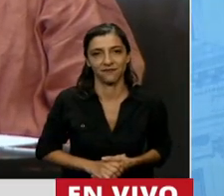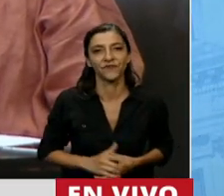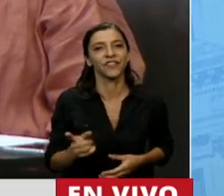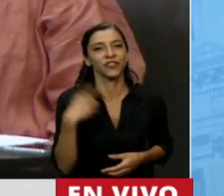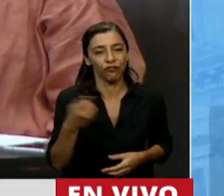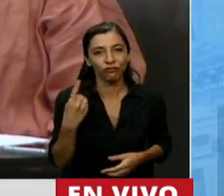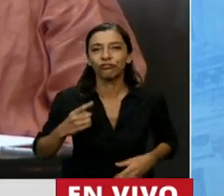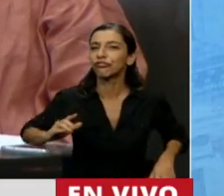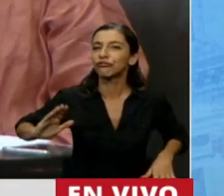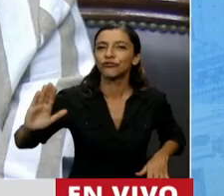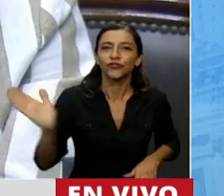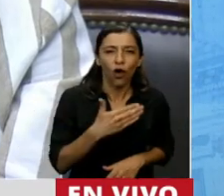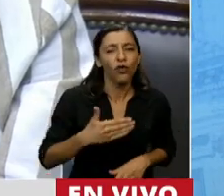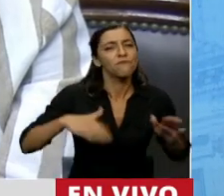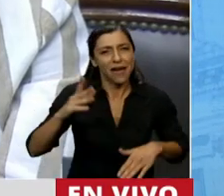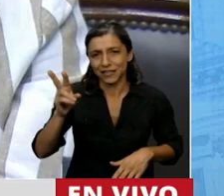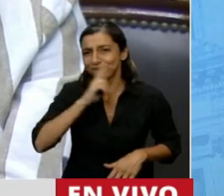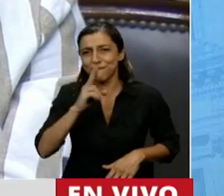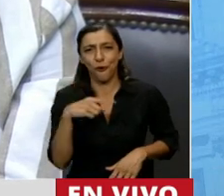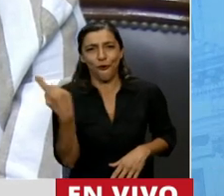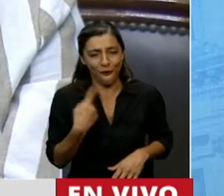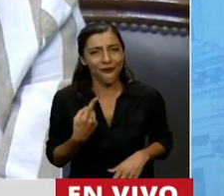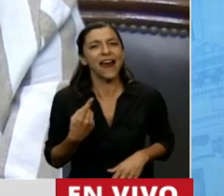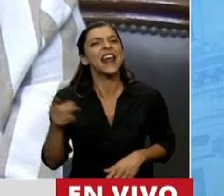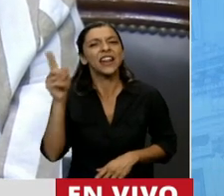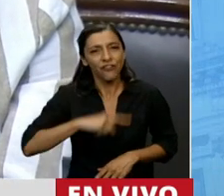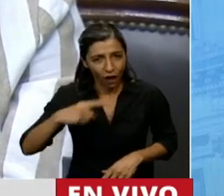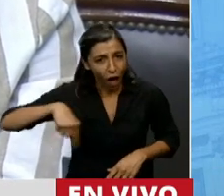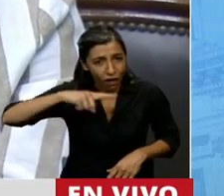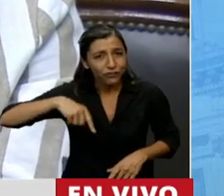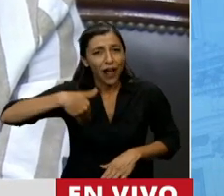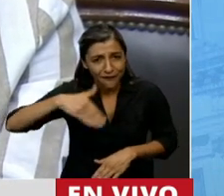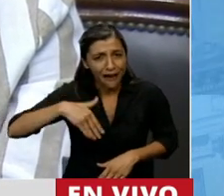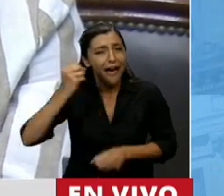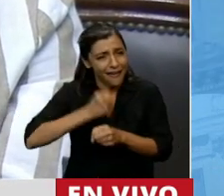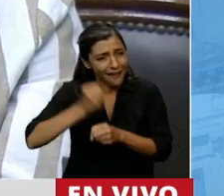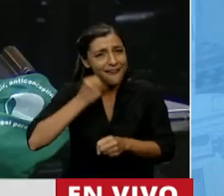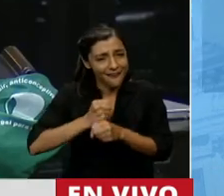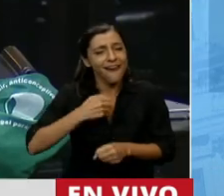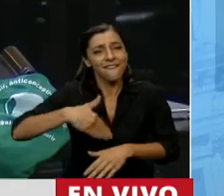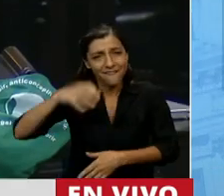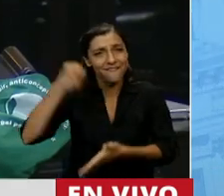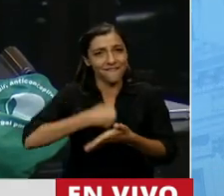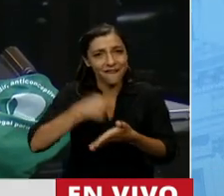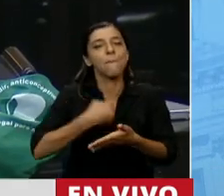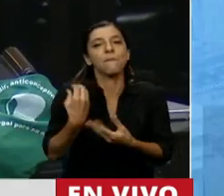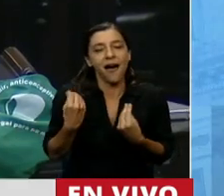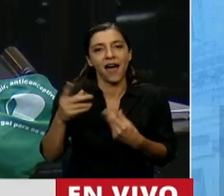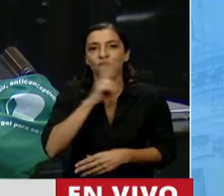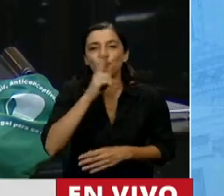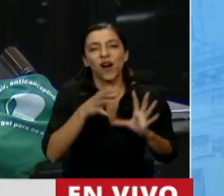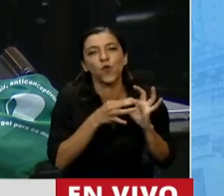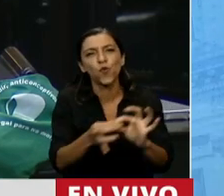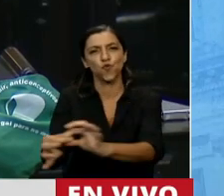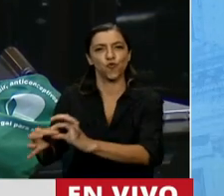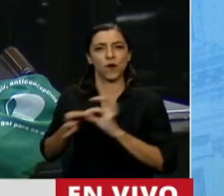fundamentalmente, de seguir trabajando para construir la unidad de las mujeres argentinas. Tenemos que trabajar por eso. Porque tenemos